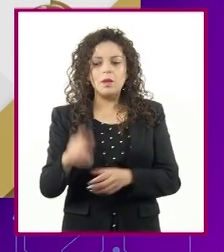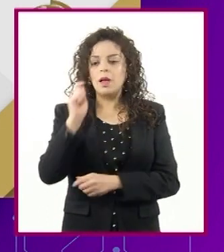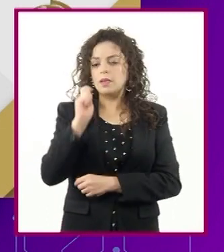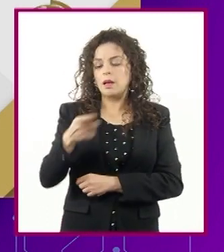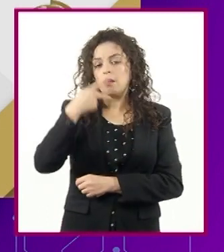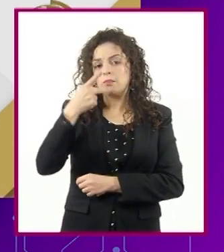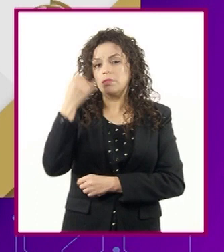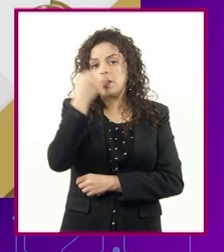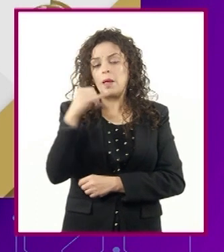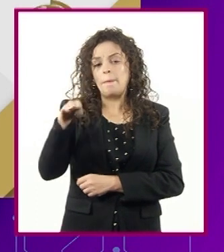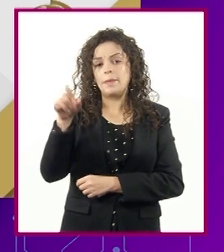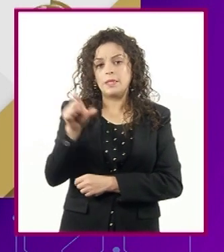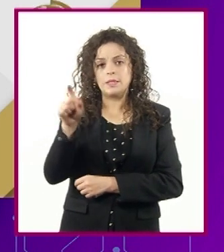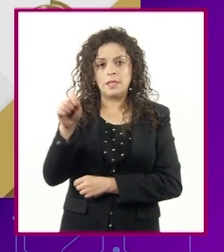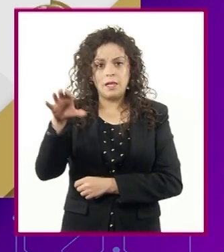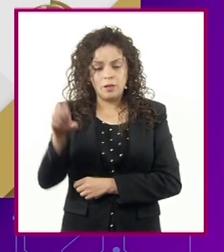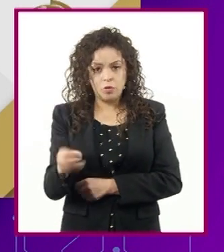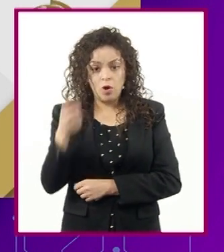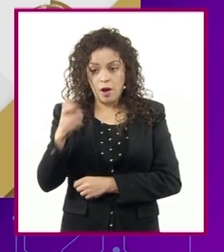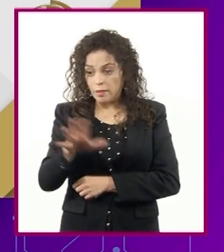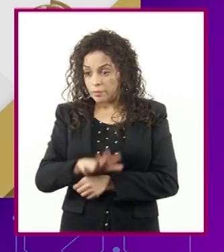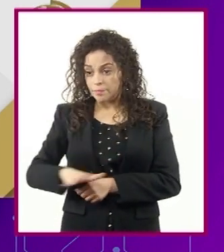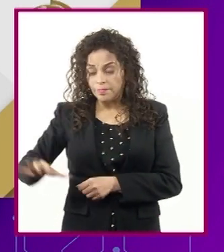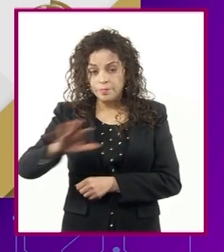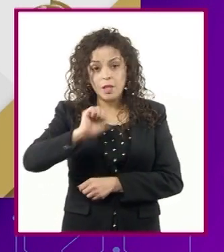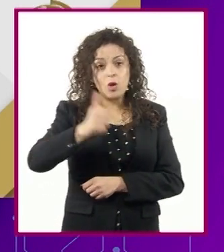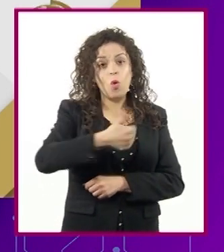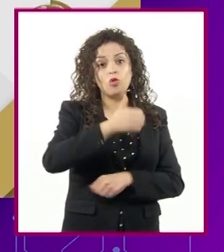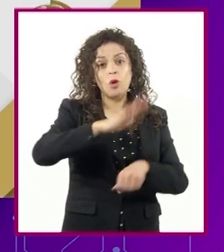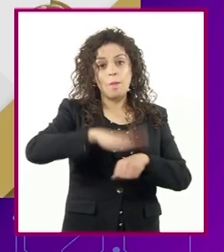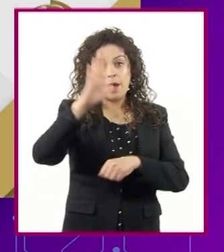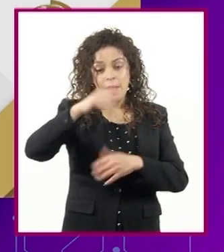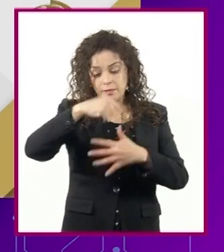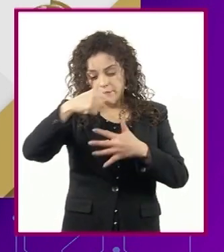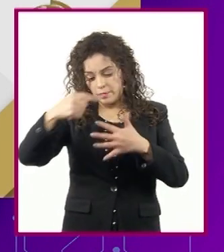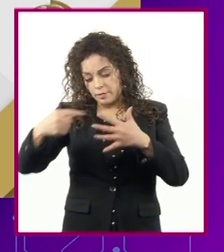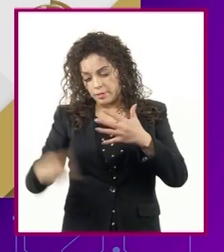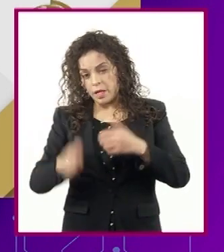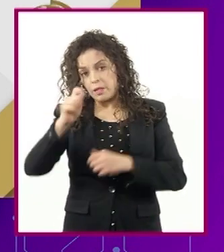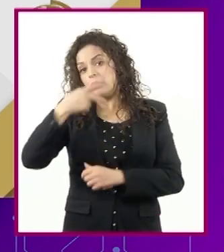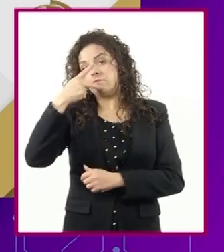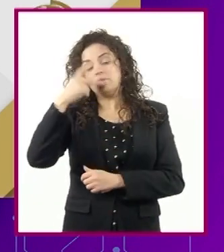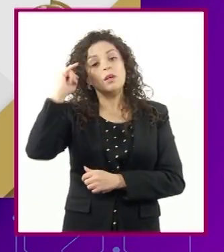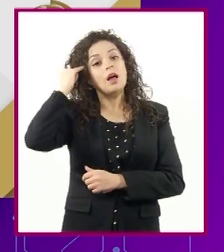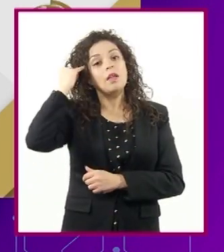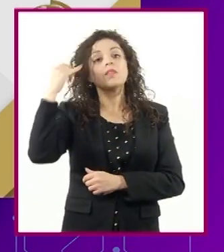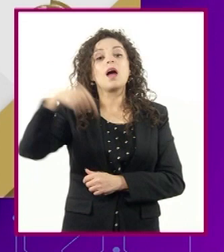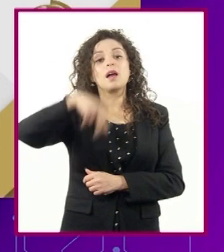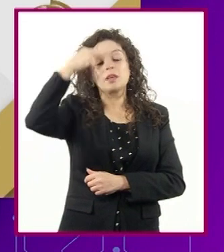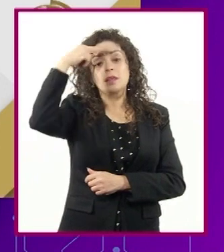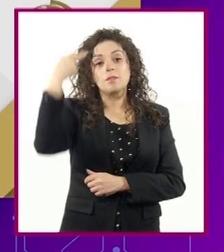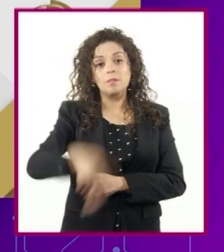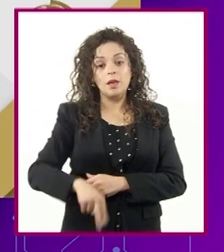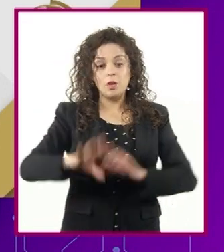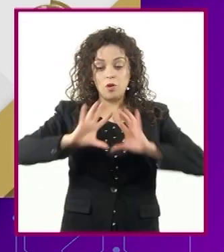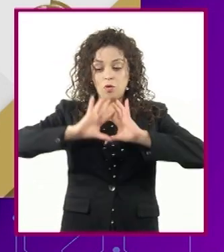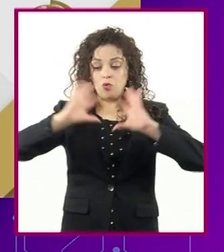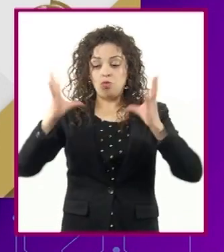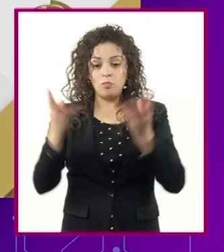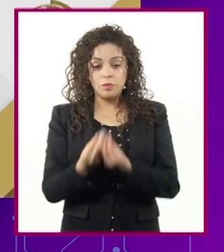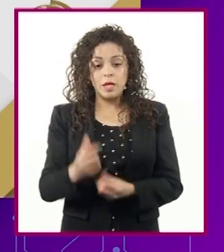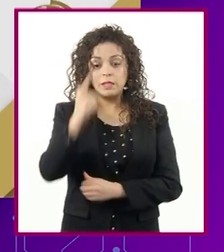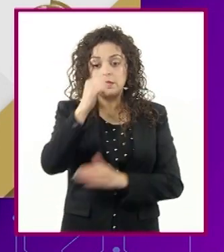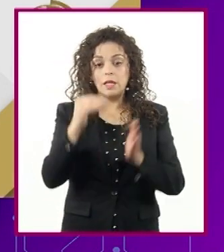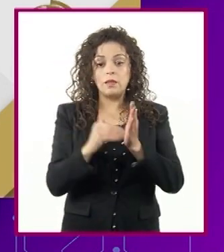mixteco. Esta población, más el resto de la población hablante de lengua indígena en México, suman más de 7 millones